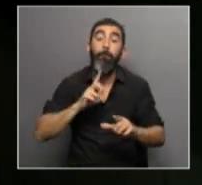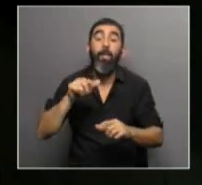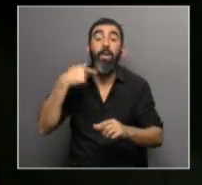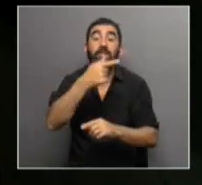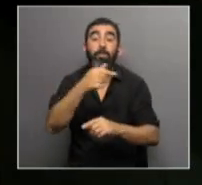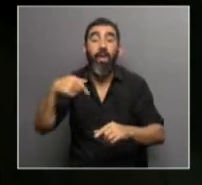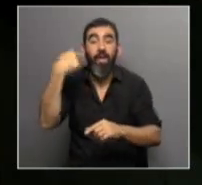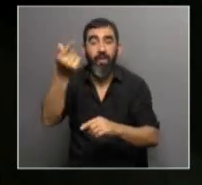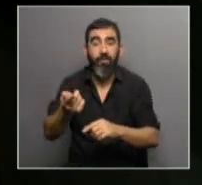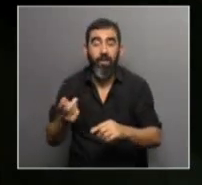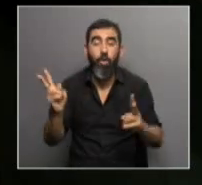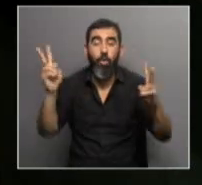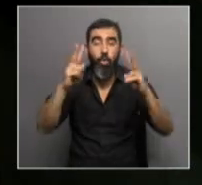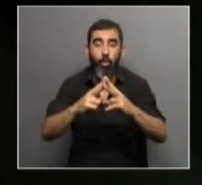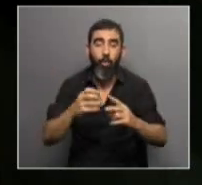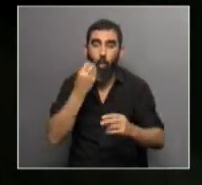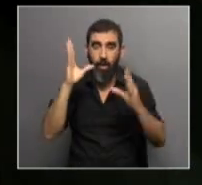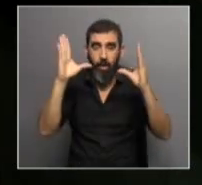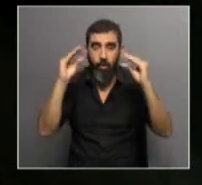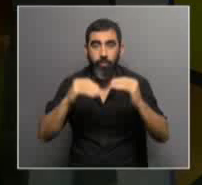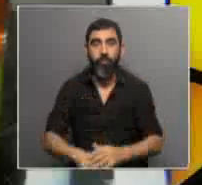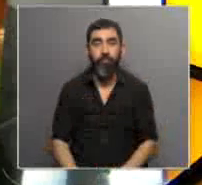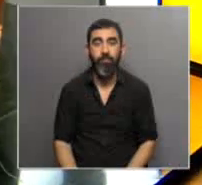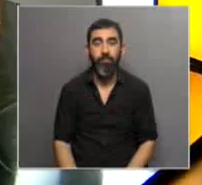la semana que viene que tengamos la noche